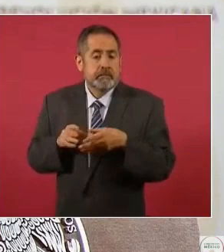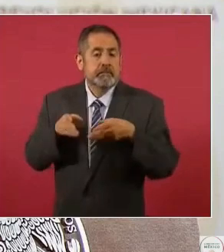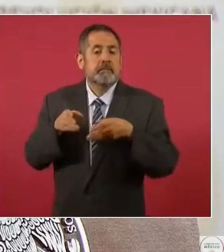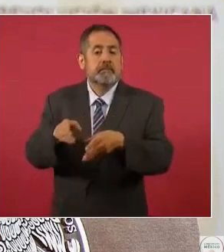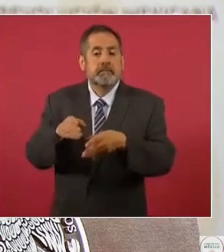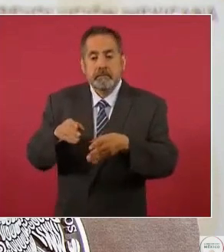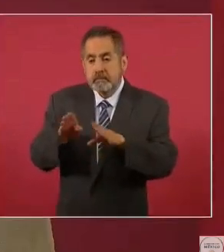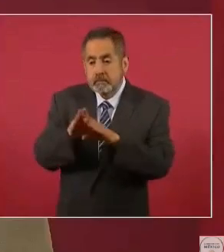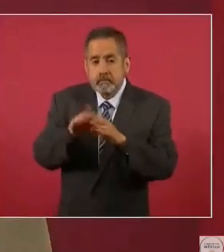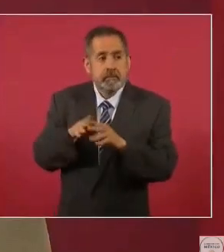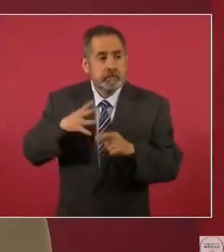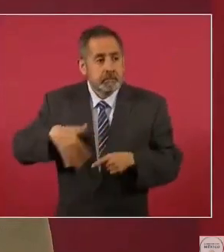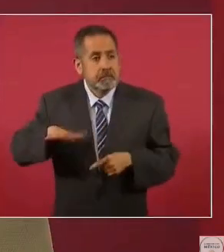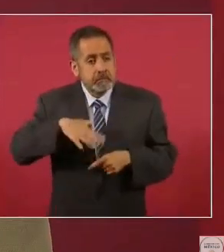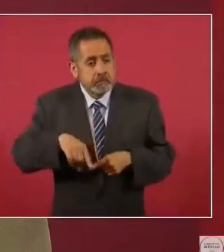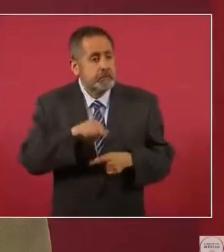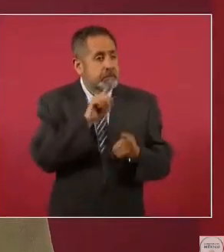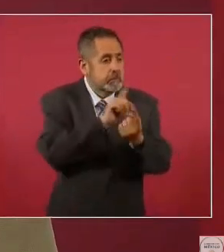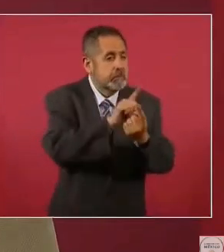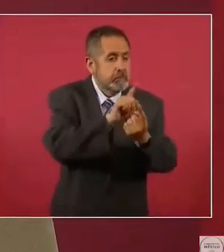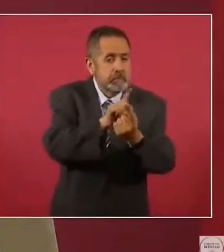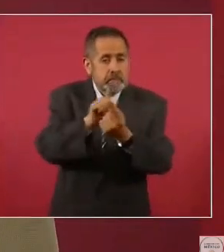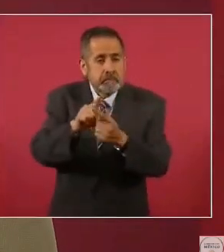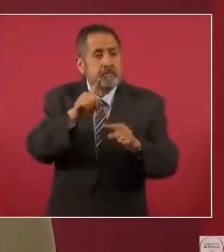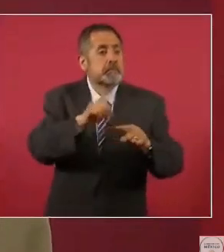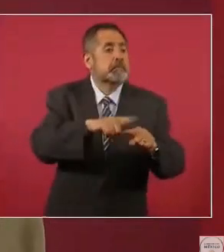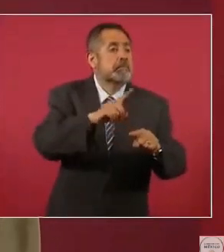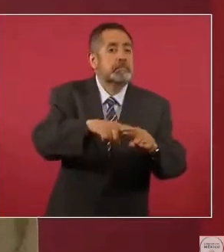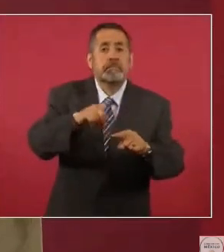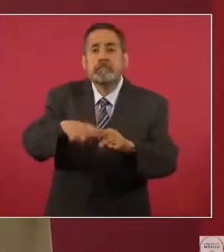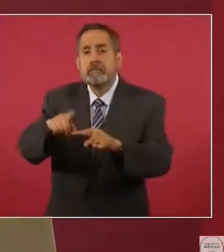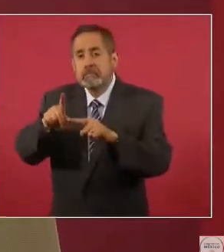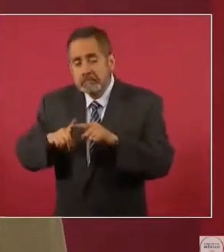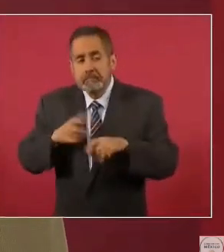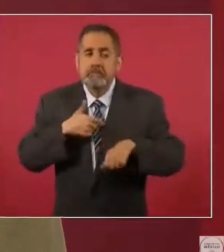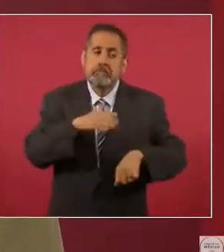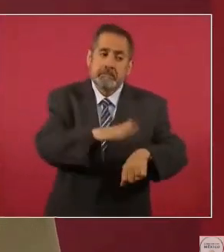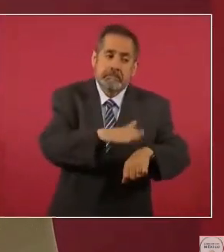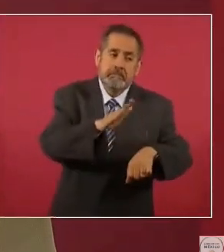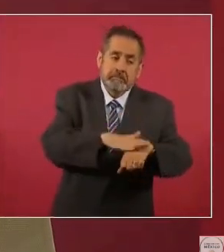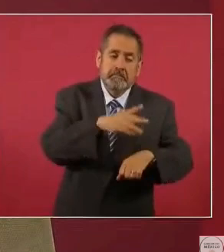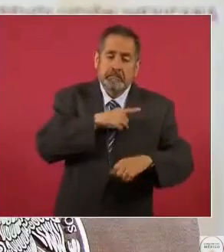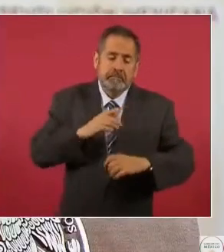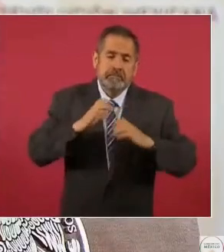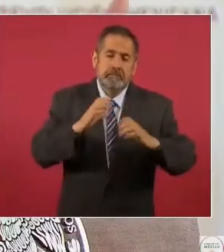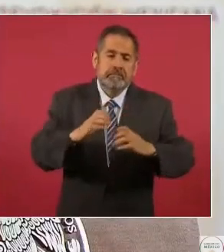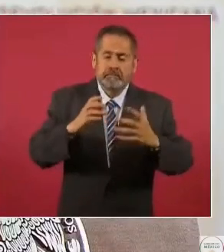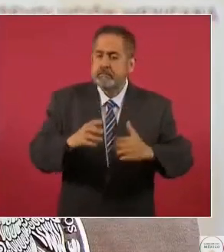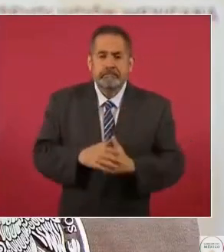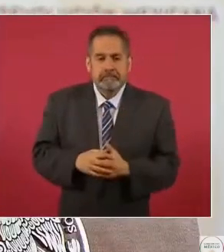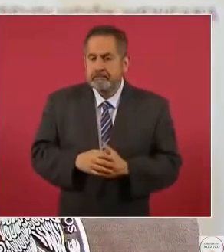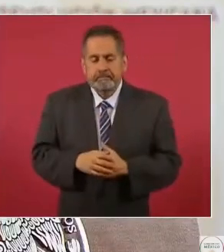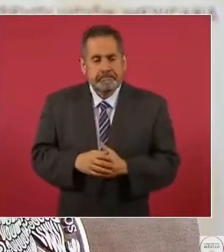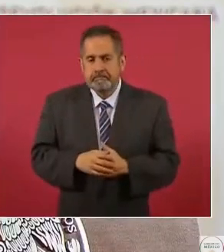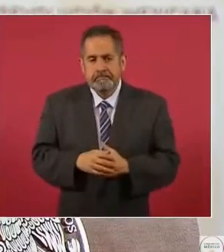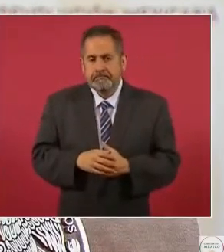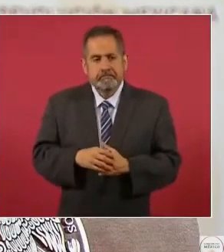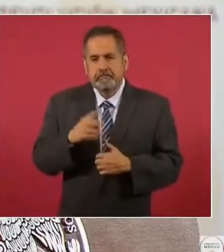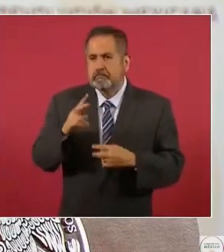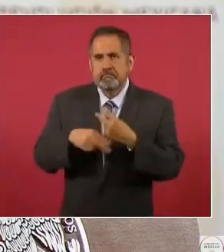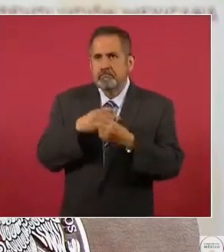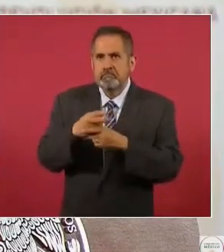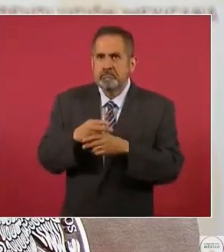a buscar a los individuos, saber quién tiene prediabetes para decirle qué es lo que tiene que hacer, es una política pública que no va a avanzar